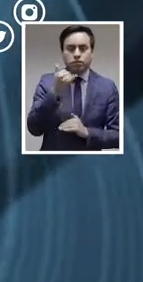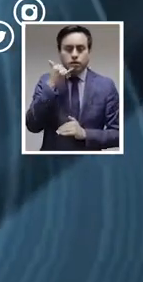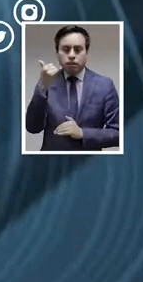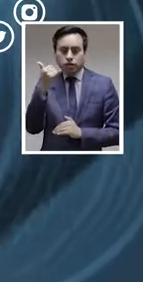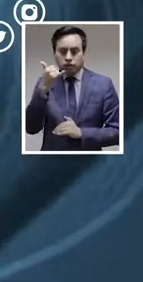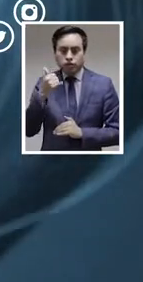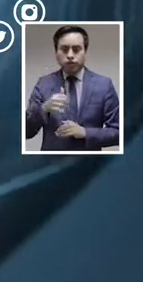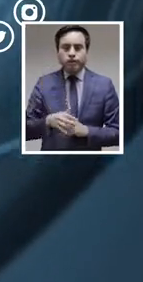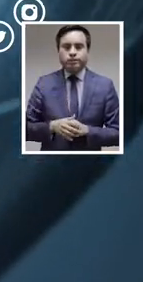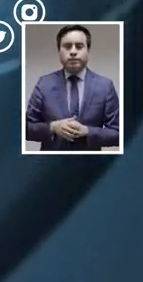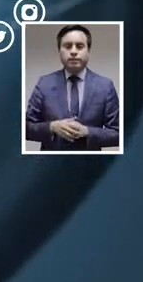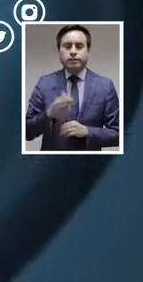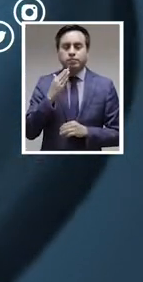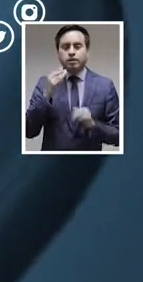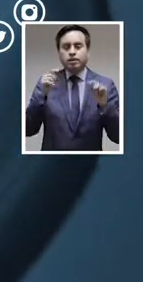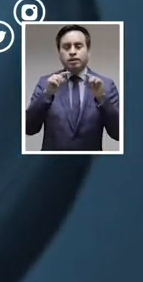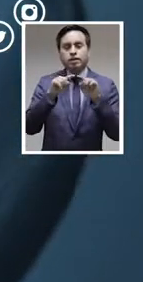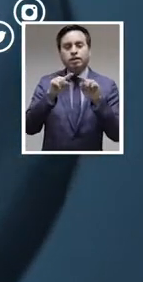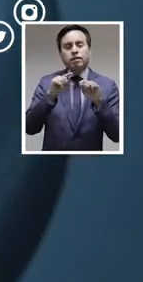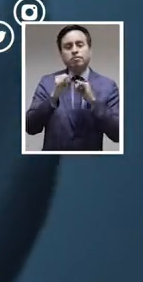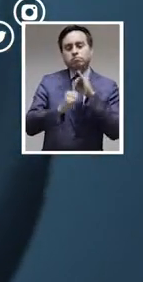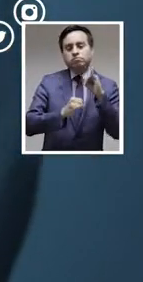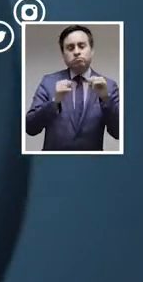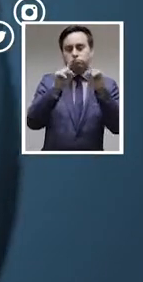telefonía. Y a las plataformas de